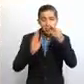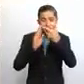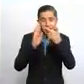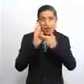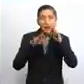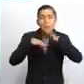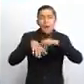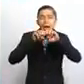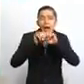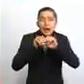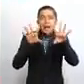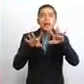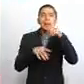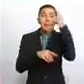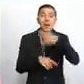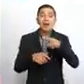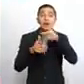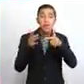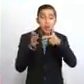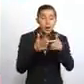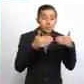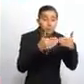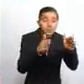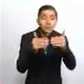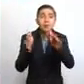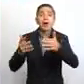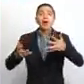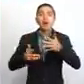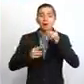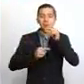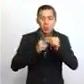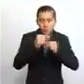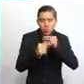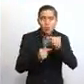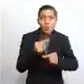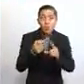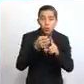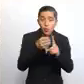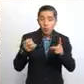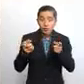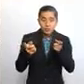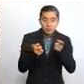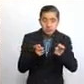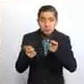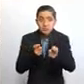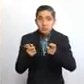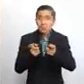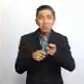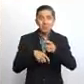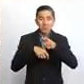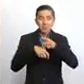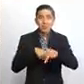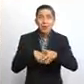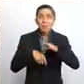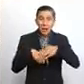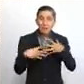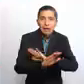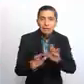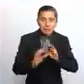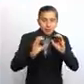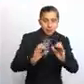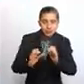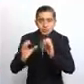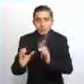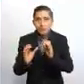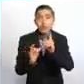claras para que la apertura de lugares se haga poco a poco, ordenadamente y sin el riesgo de brotes de contagio.